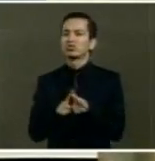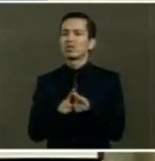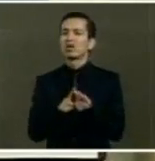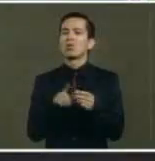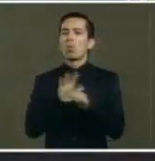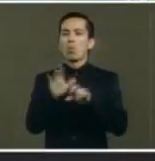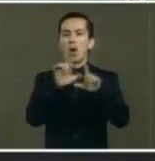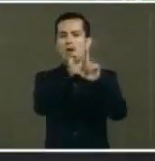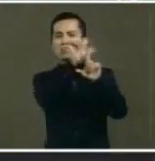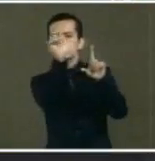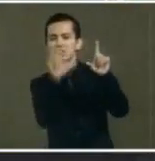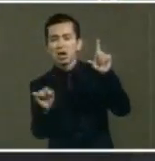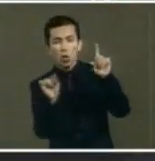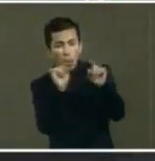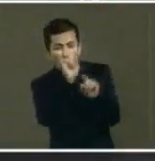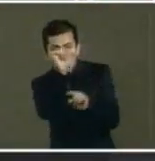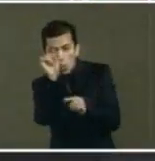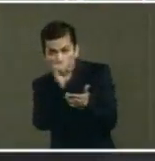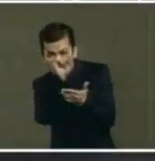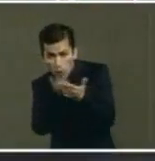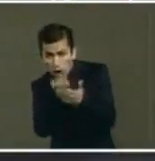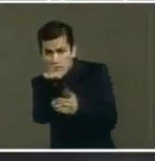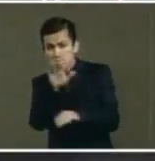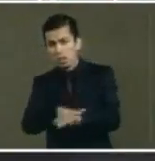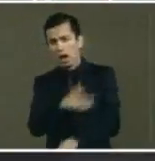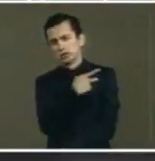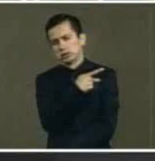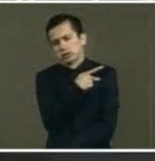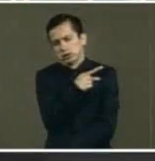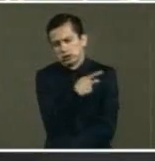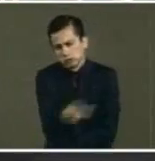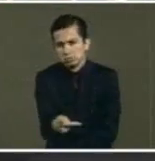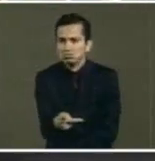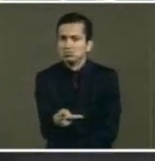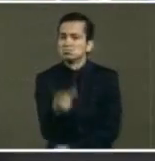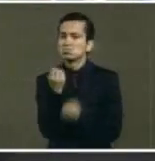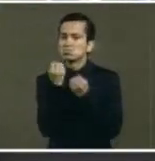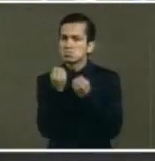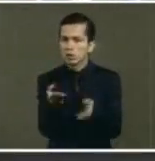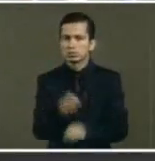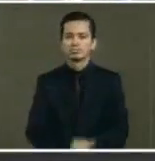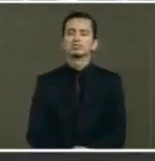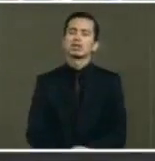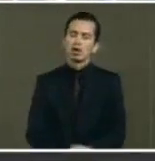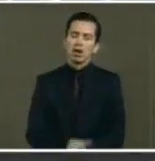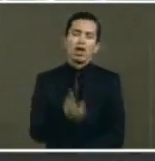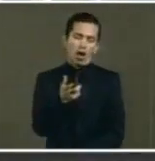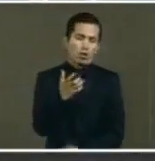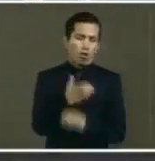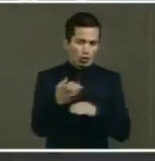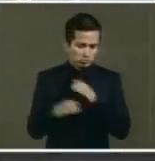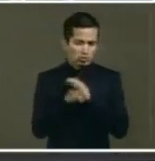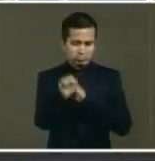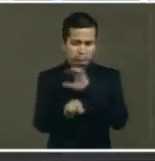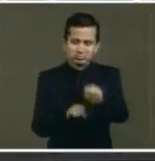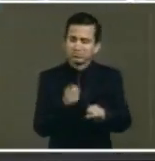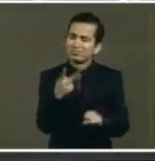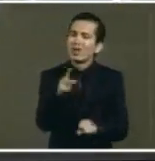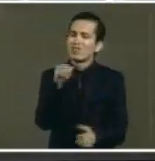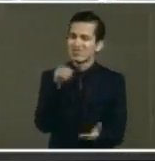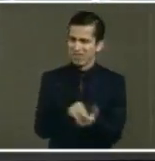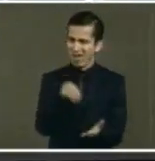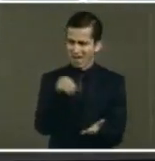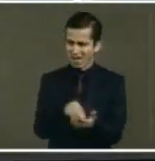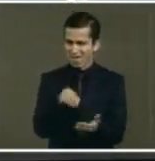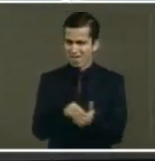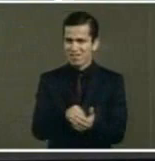país. No obstante estos avances, sé que estamos muy lejos aún de resolver los